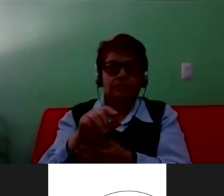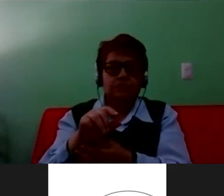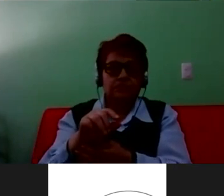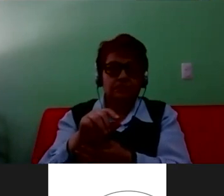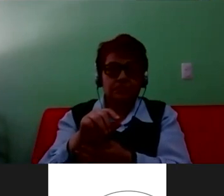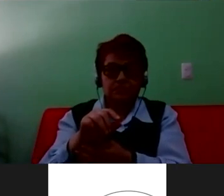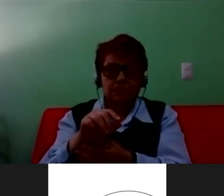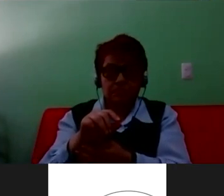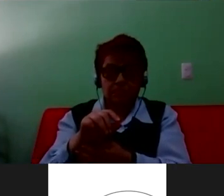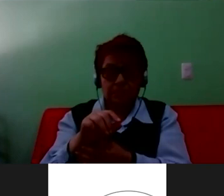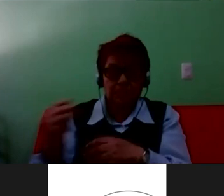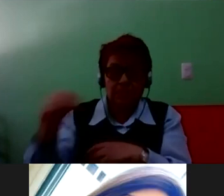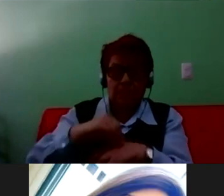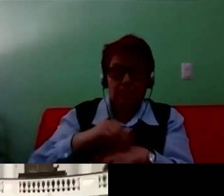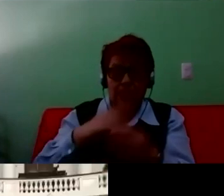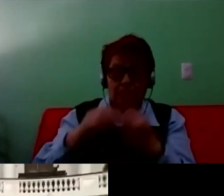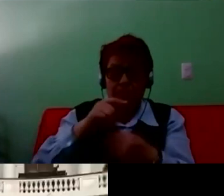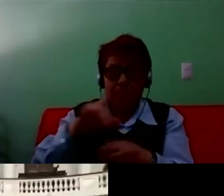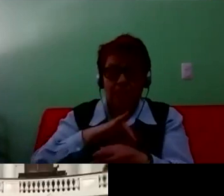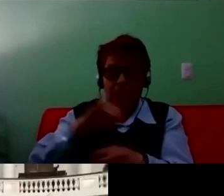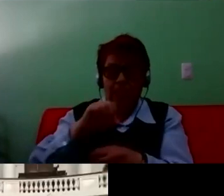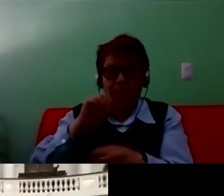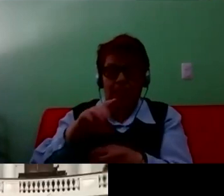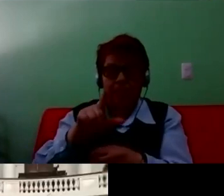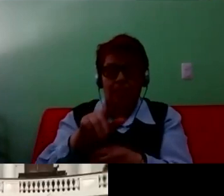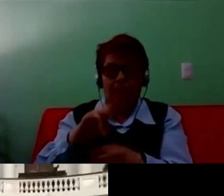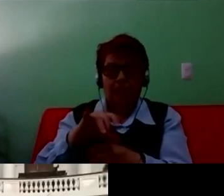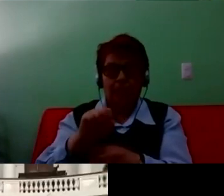informo que se incorpora con nosotros el diputado José Luis Rodríguez.